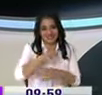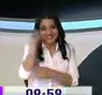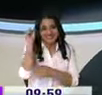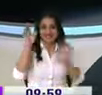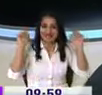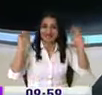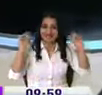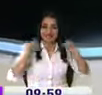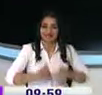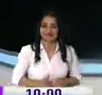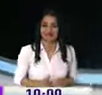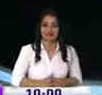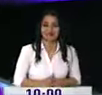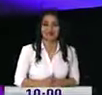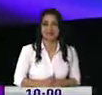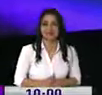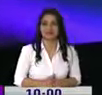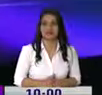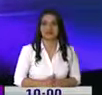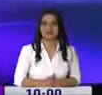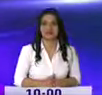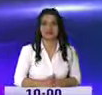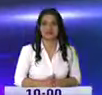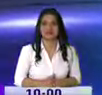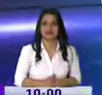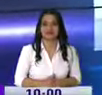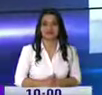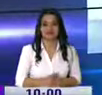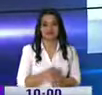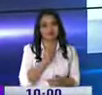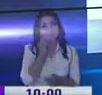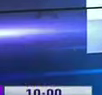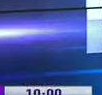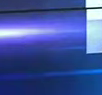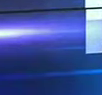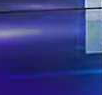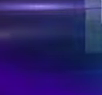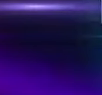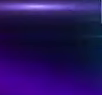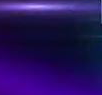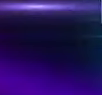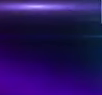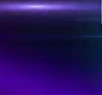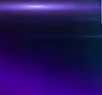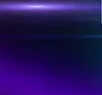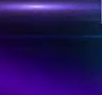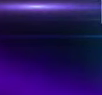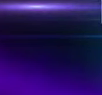Felicidades. Bueno. Hasta pronto. Ya.